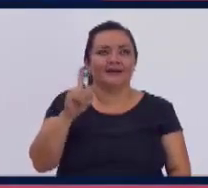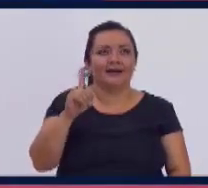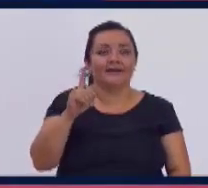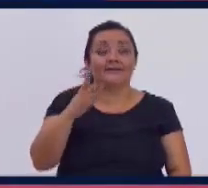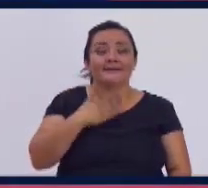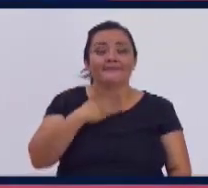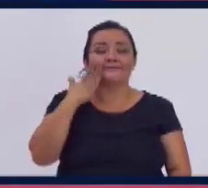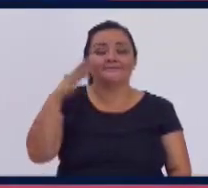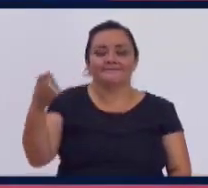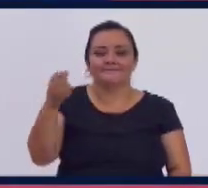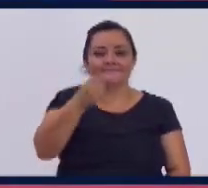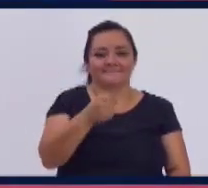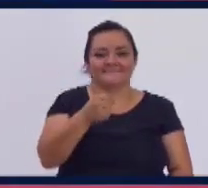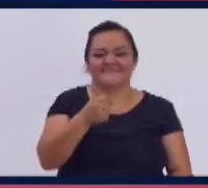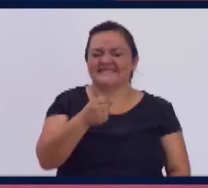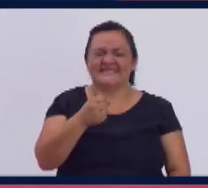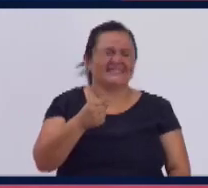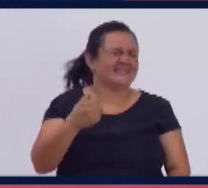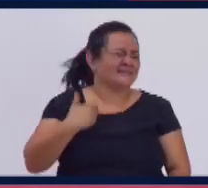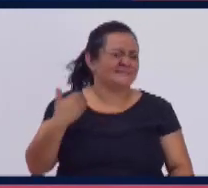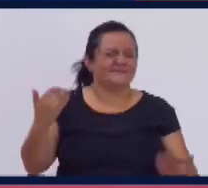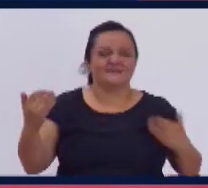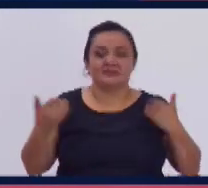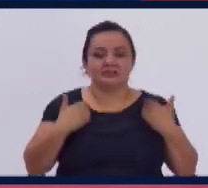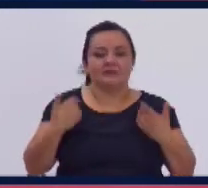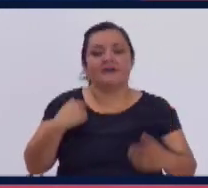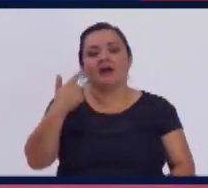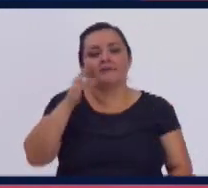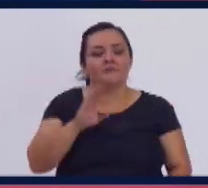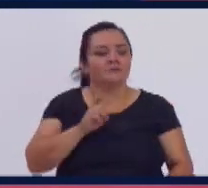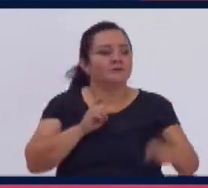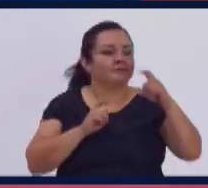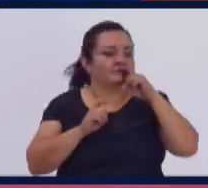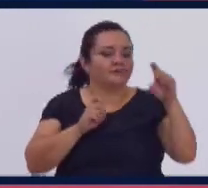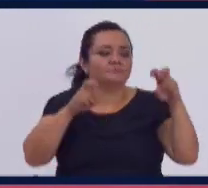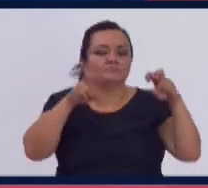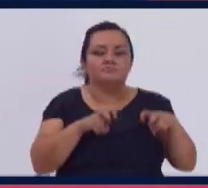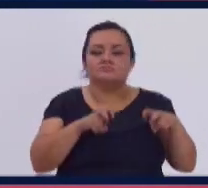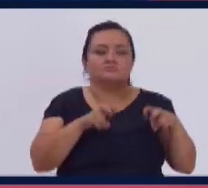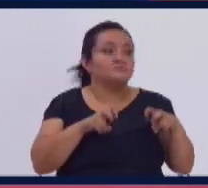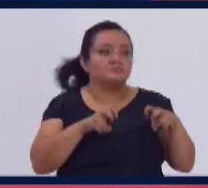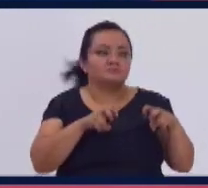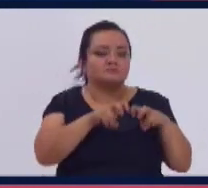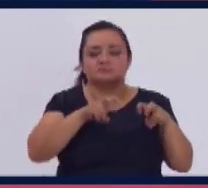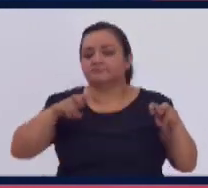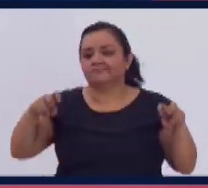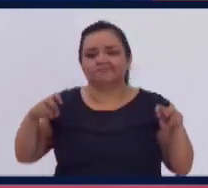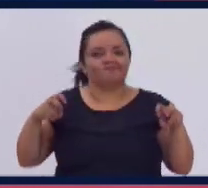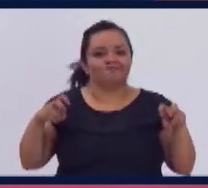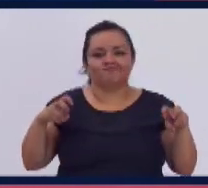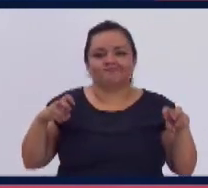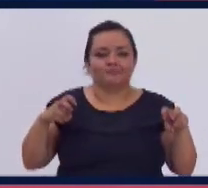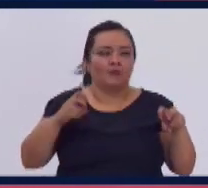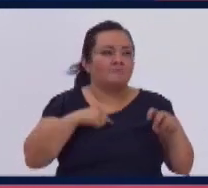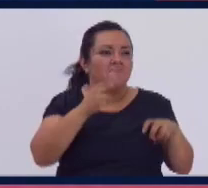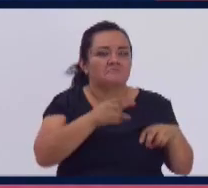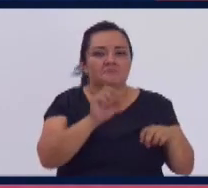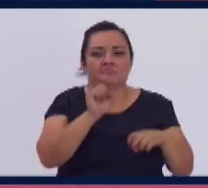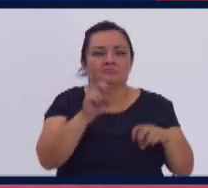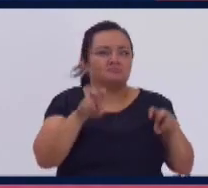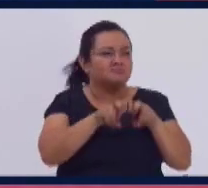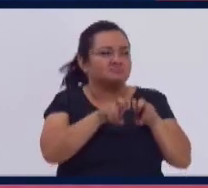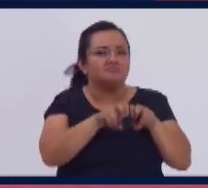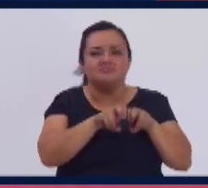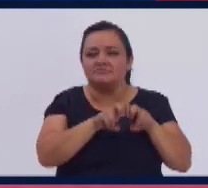tuve en mi casa me hacía la vida imposible. No podía comer en la mesa con mi papá, no podía departir con ellos, no podía salir del mismo carro, no